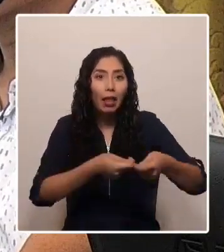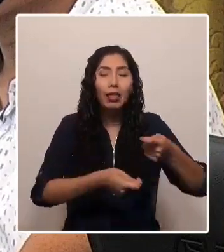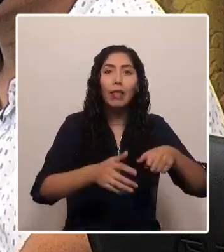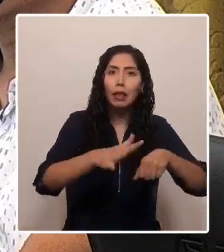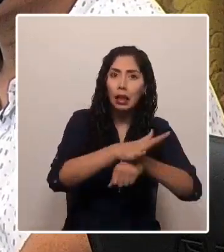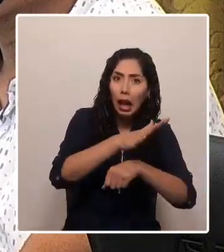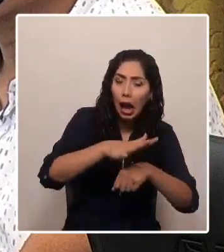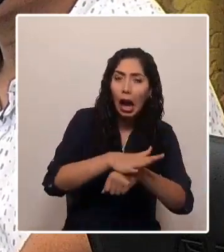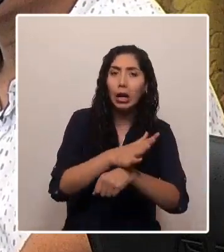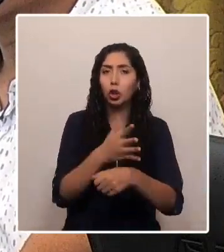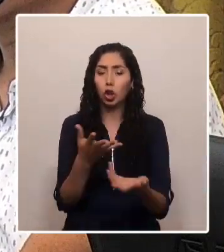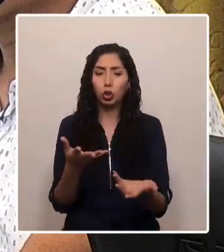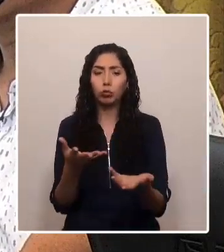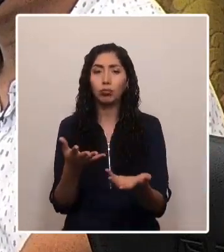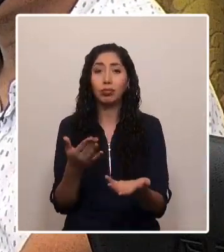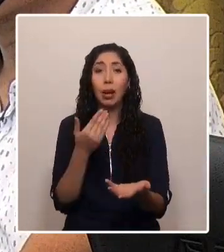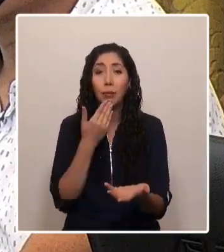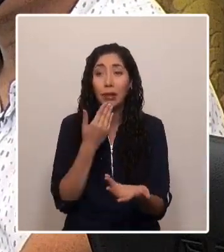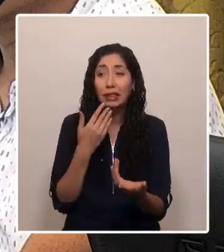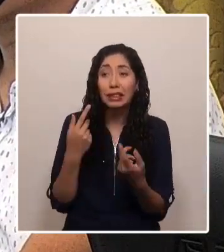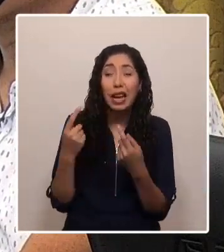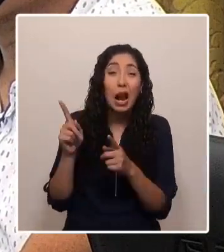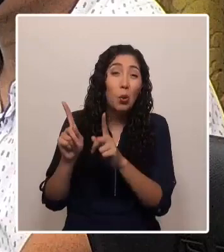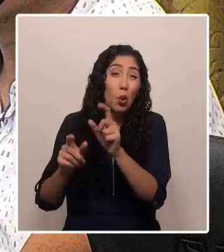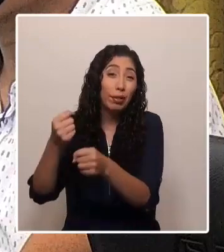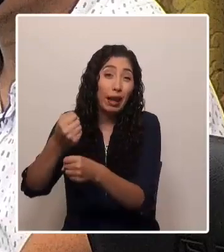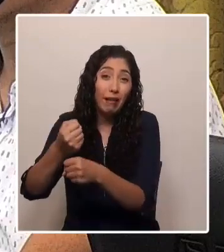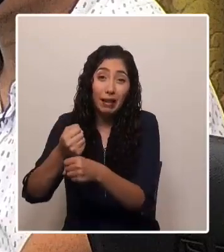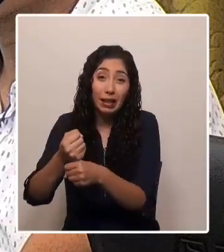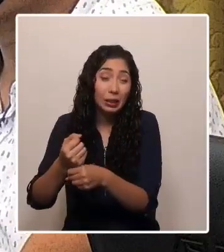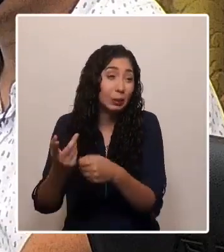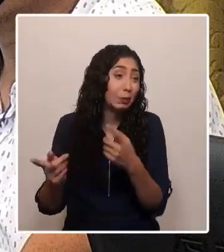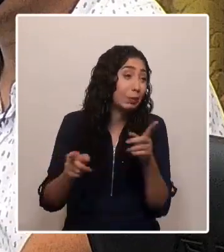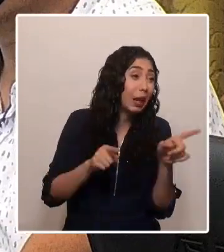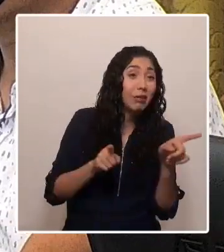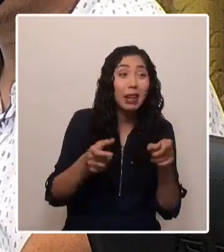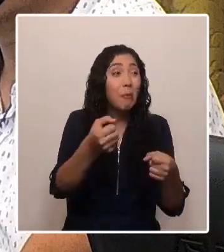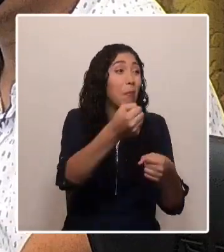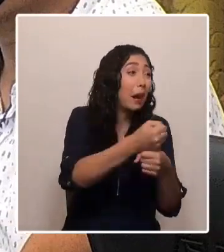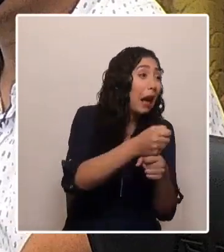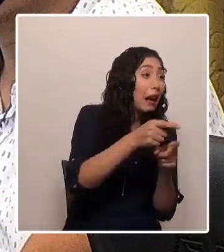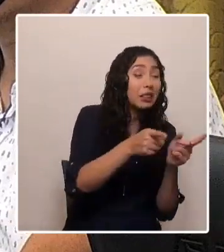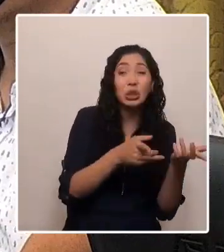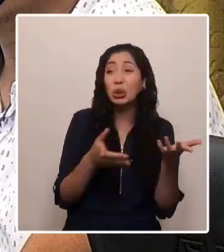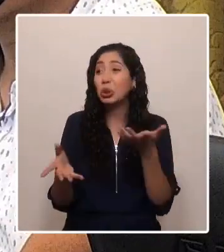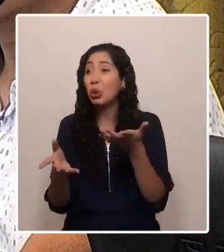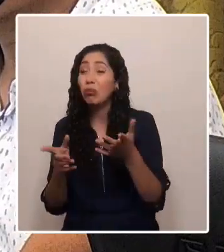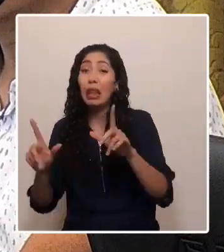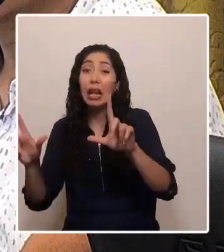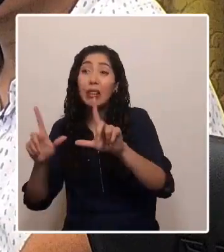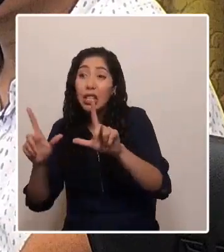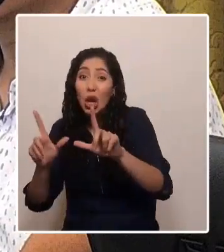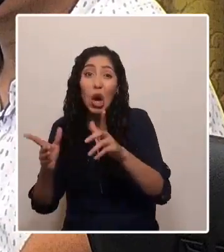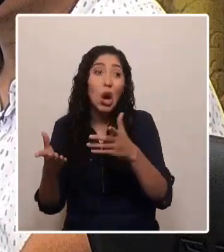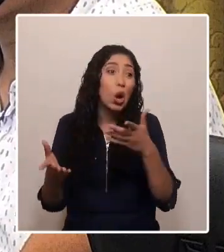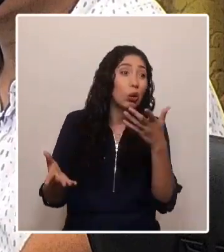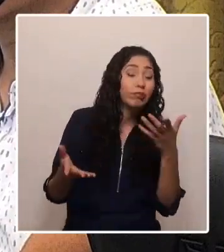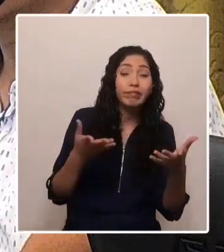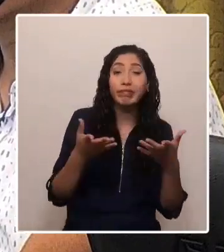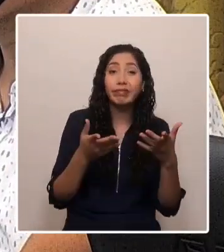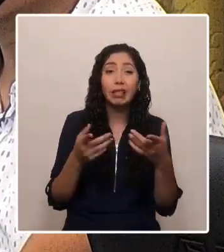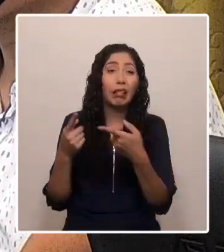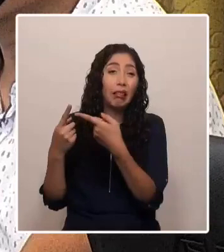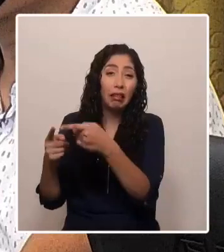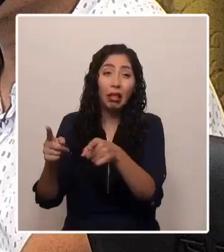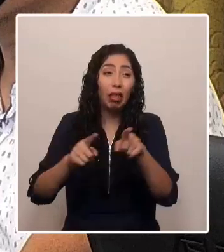arte y sobre todo de pitutos. Una función que sale por allá, un reemplazo en una banda, un bolito en televisión, un jingle corporativo, un